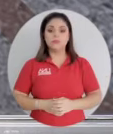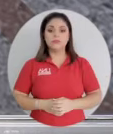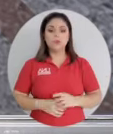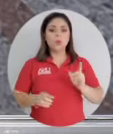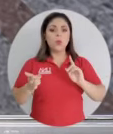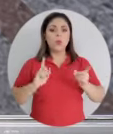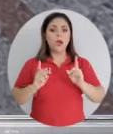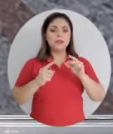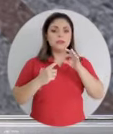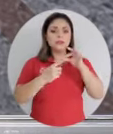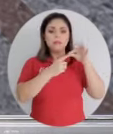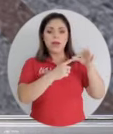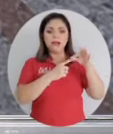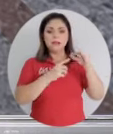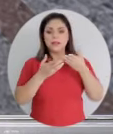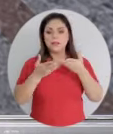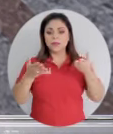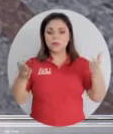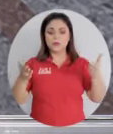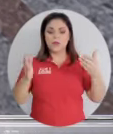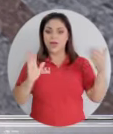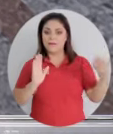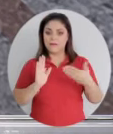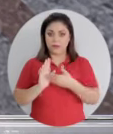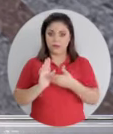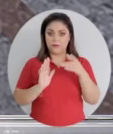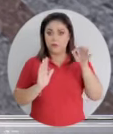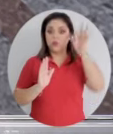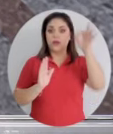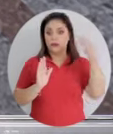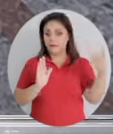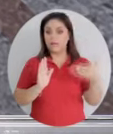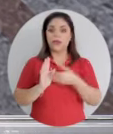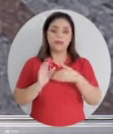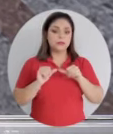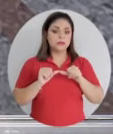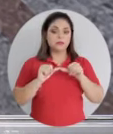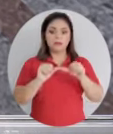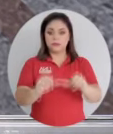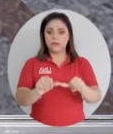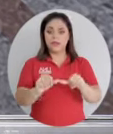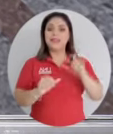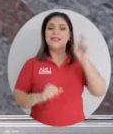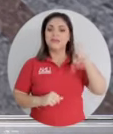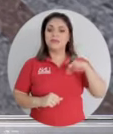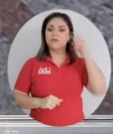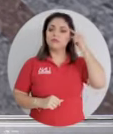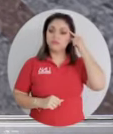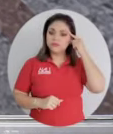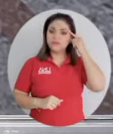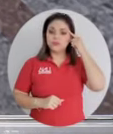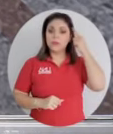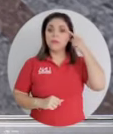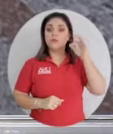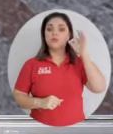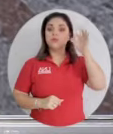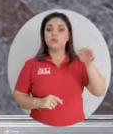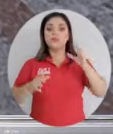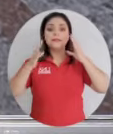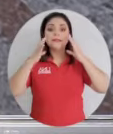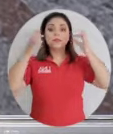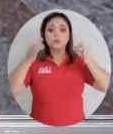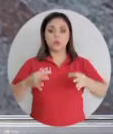elementos que nos han venido afectando y que nos van a afectar y que se deberían considerar en la toma de